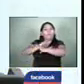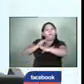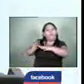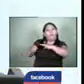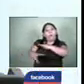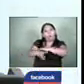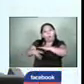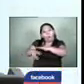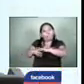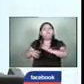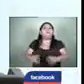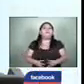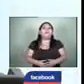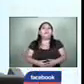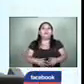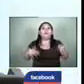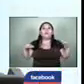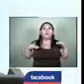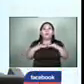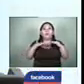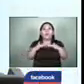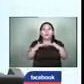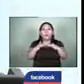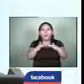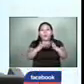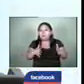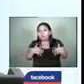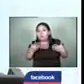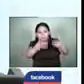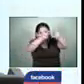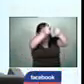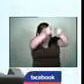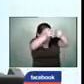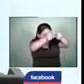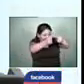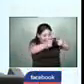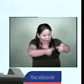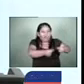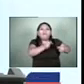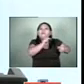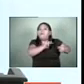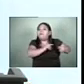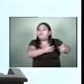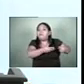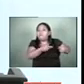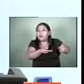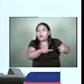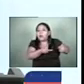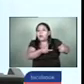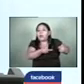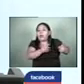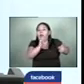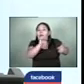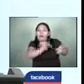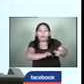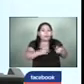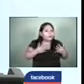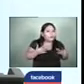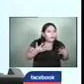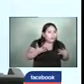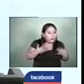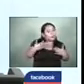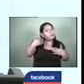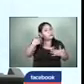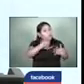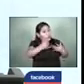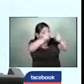también con el mismo presupuesto que este año con el cual esperamos contar para la